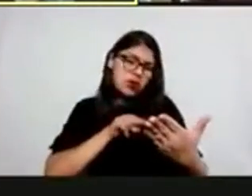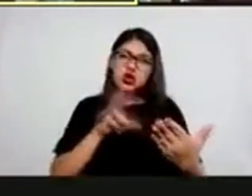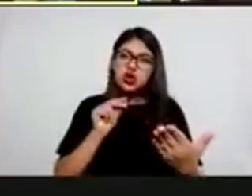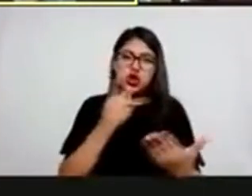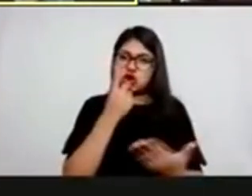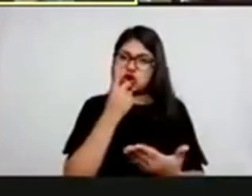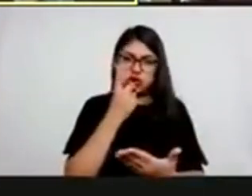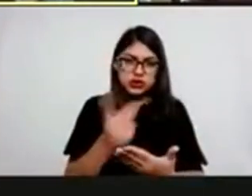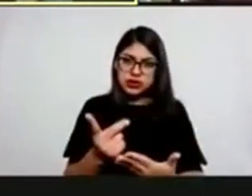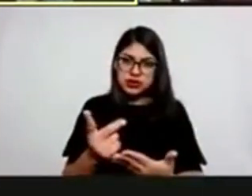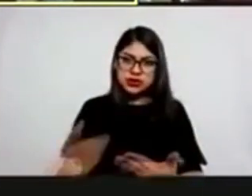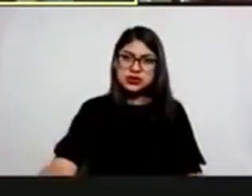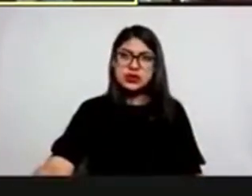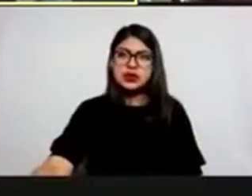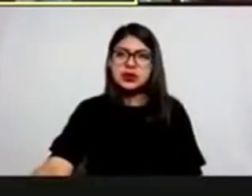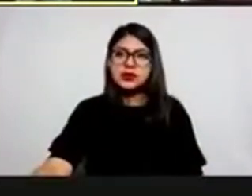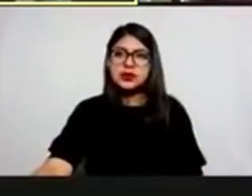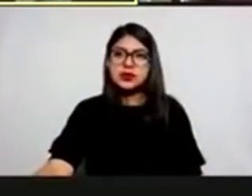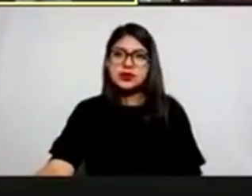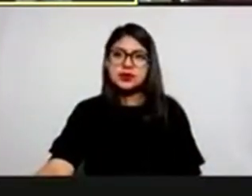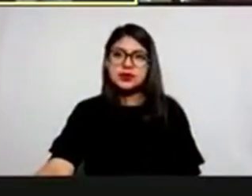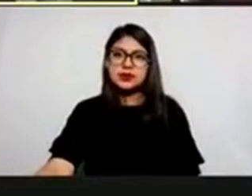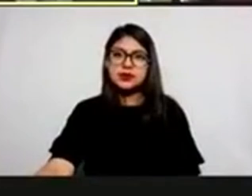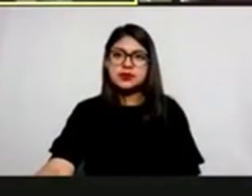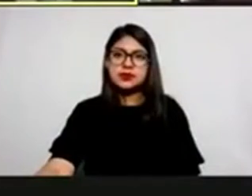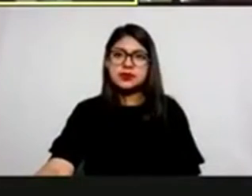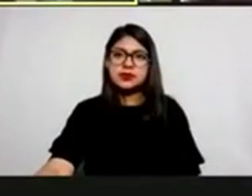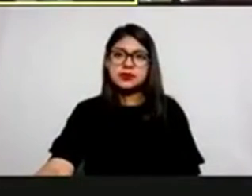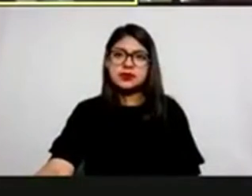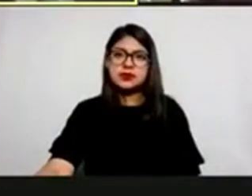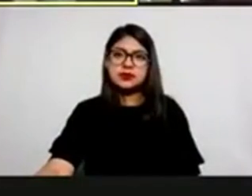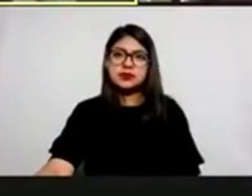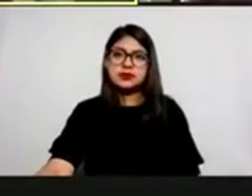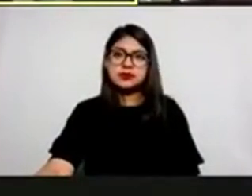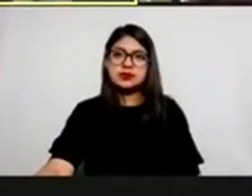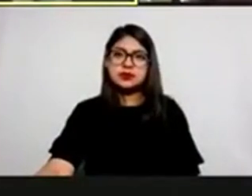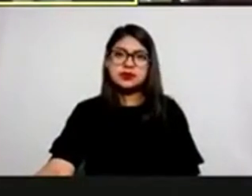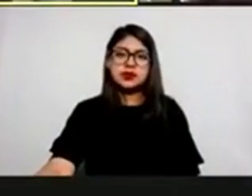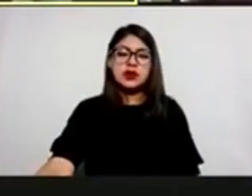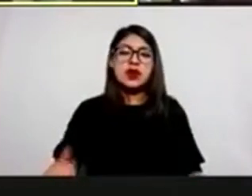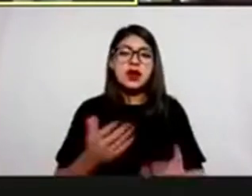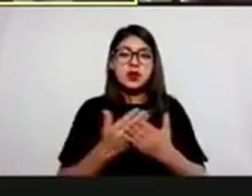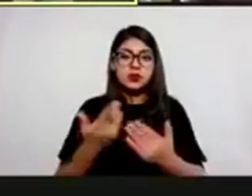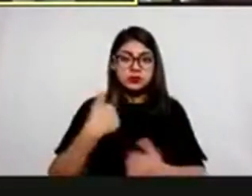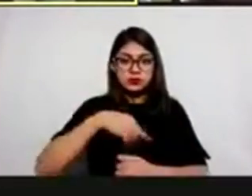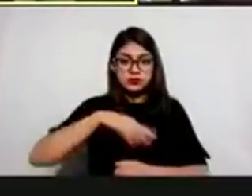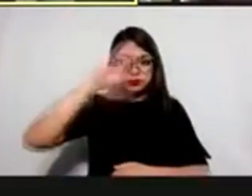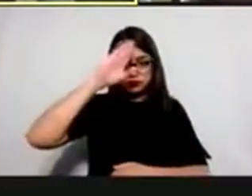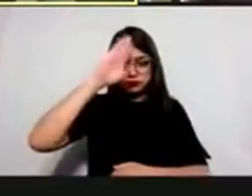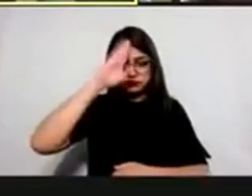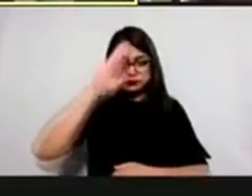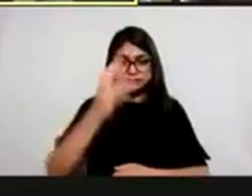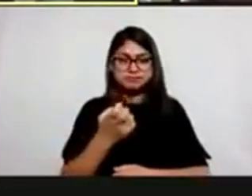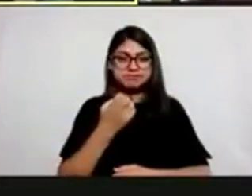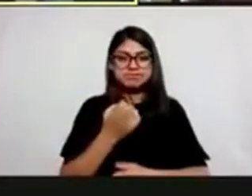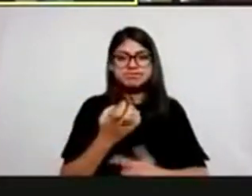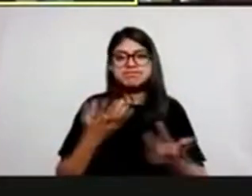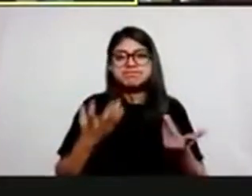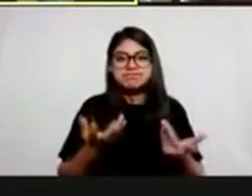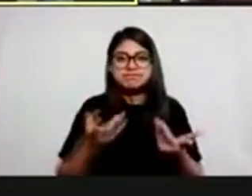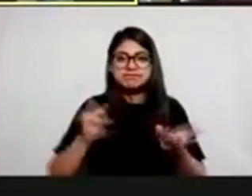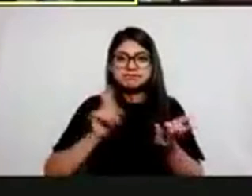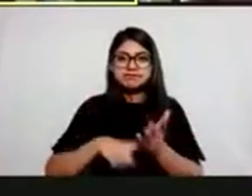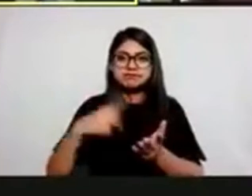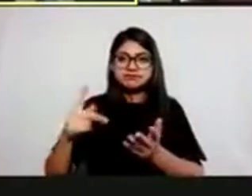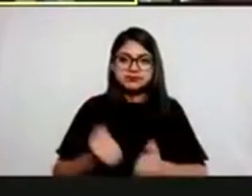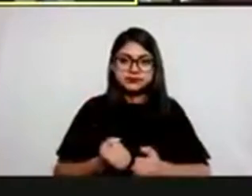la presunta persona que llevó a cabo este tipo de actos. Entonces, más allá de las expresiones de manera aislada, tiene